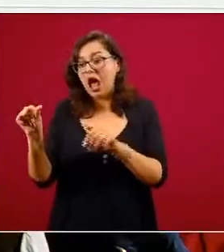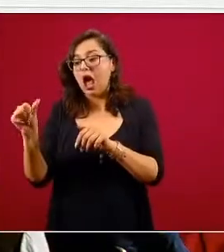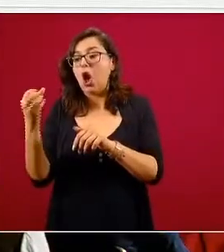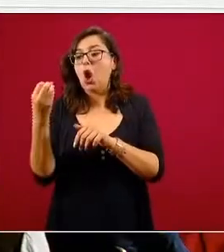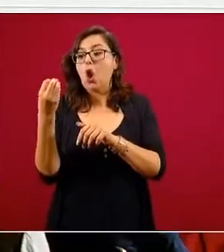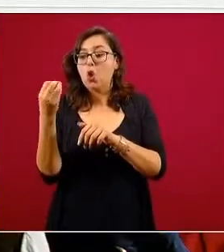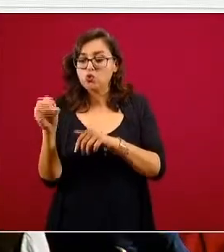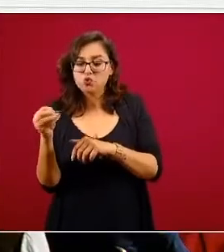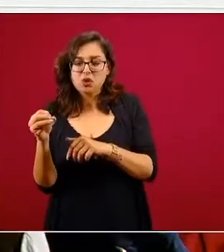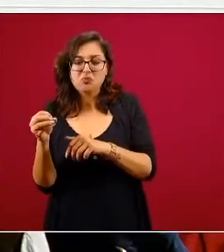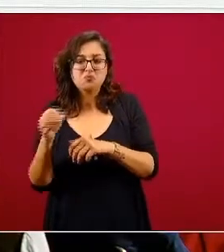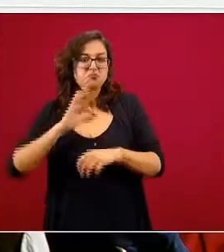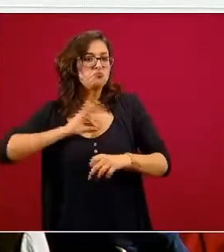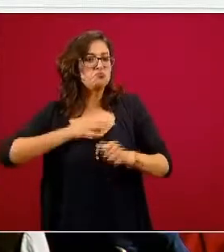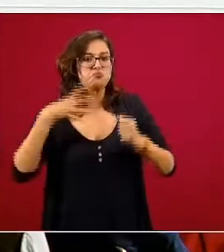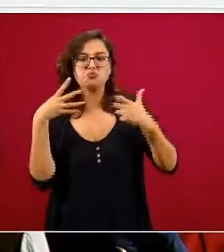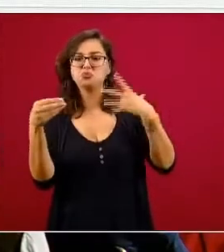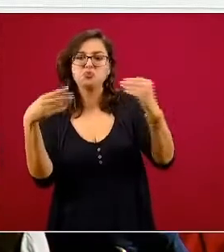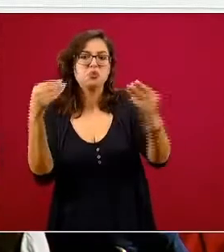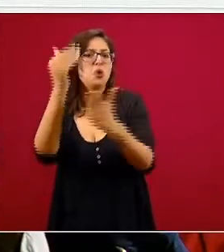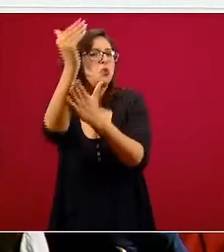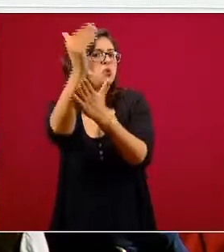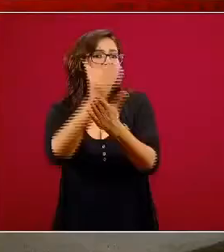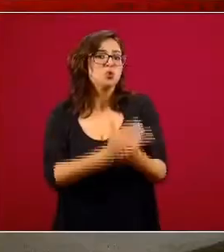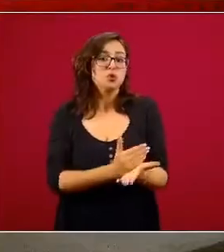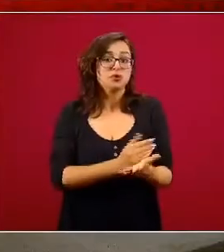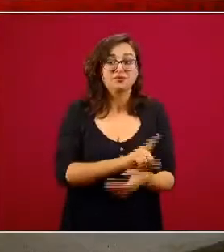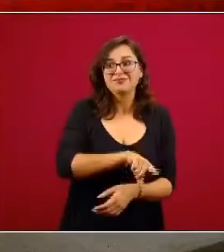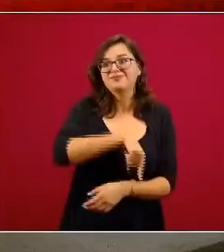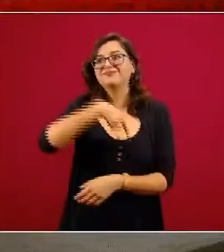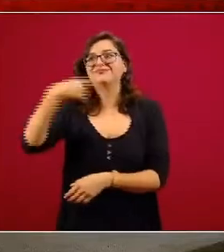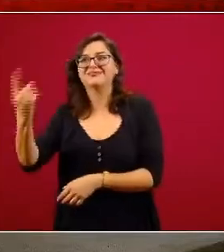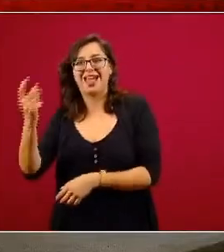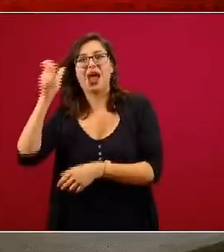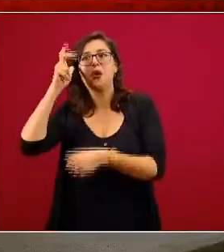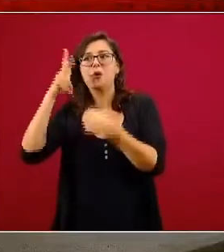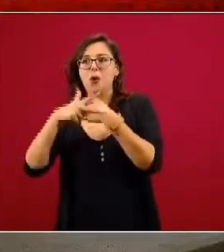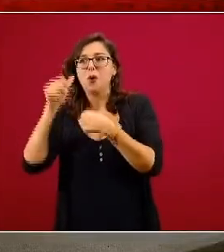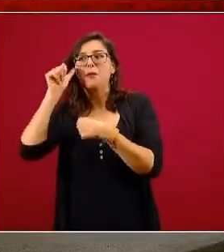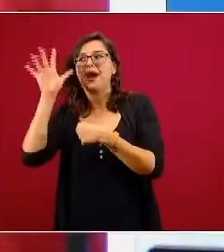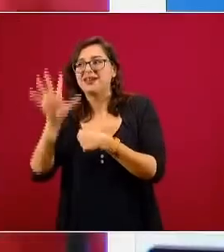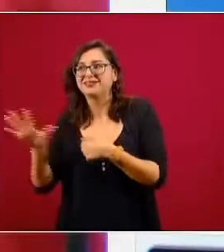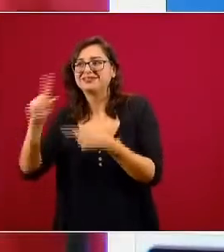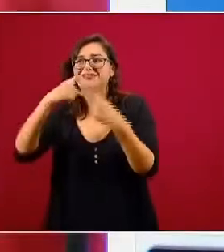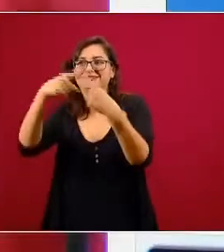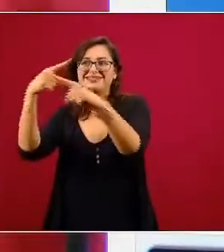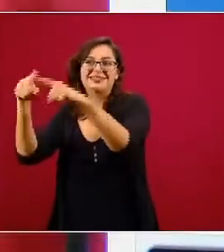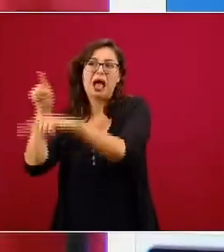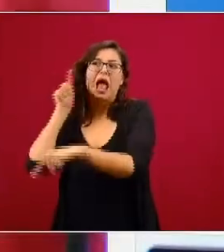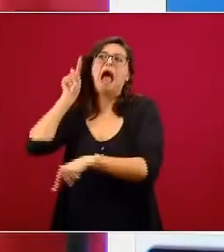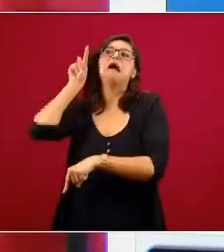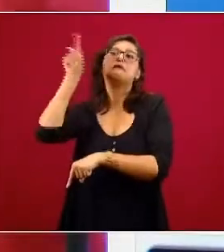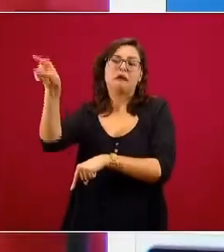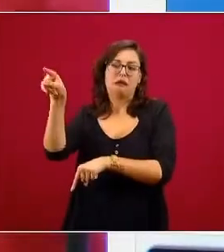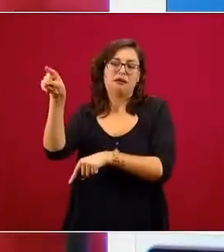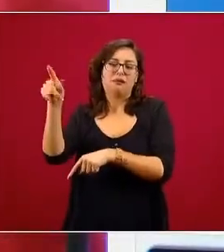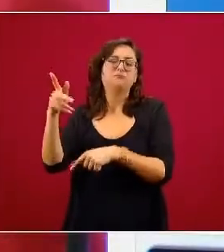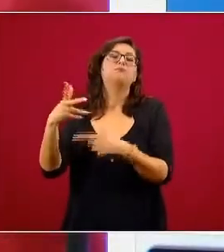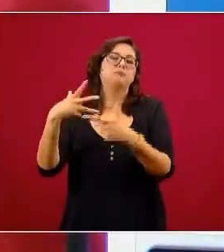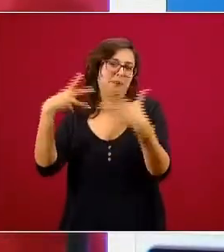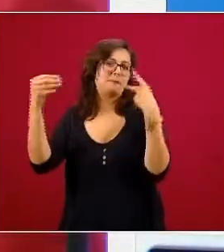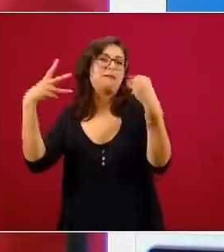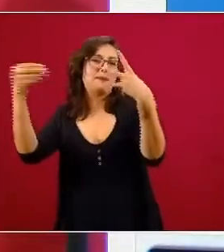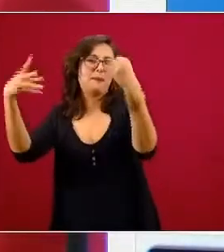cambio es la temporada de influenza del hemisferio sur, porque coincide con el otoño y el invierno en cada